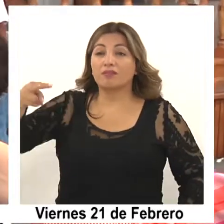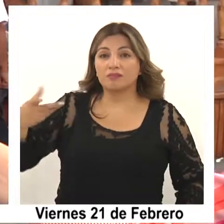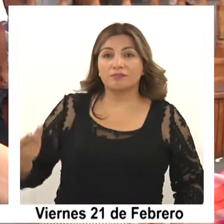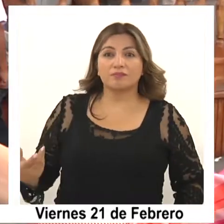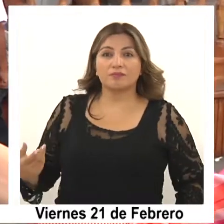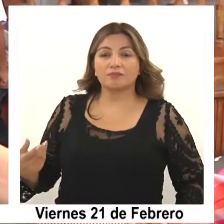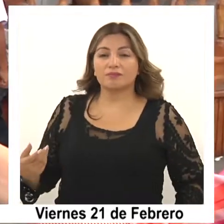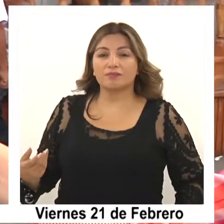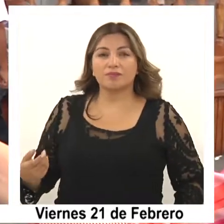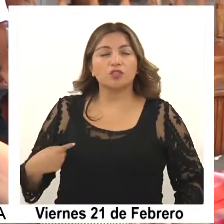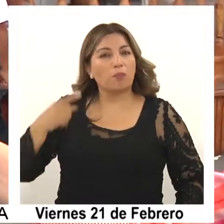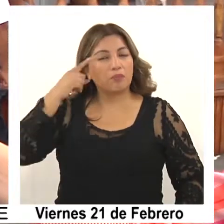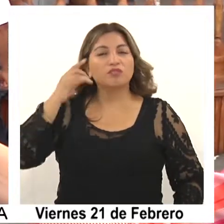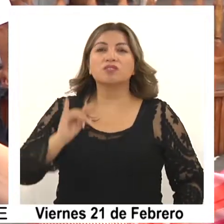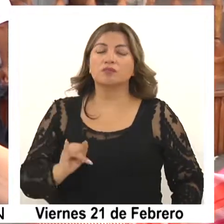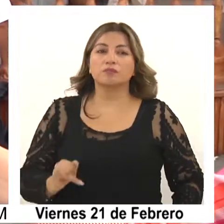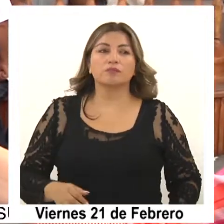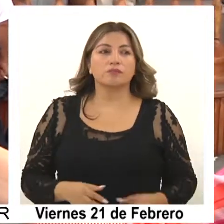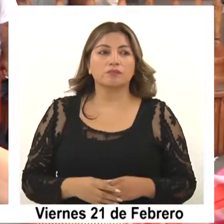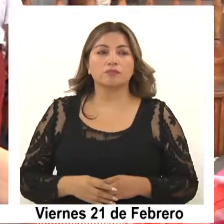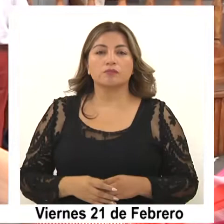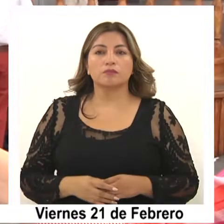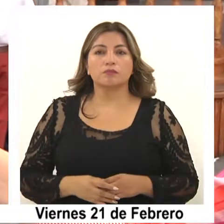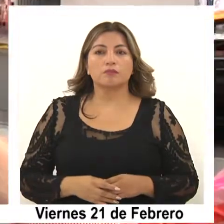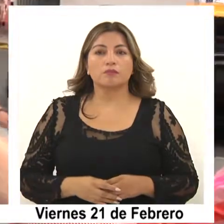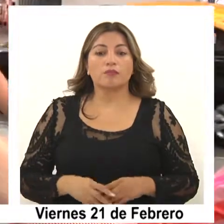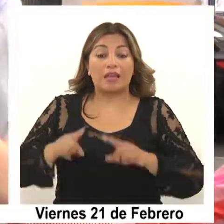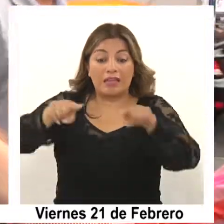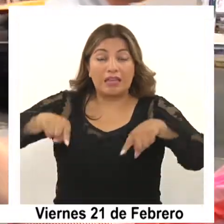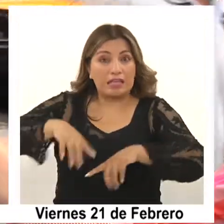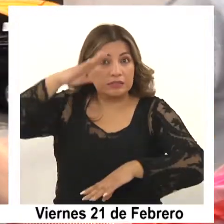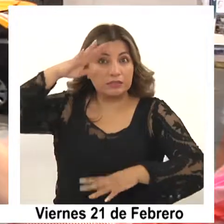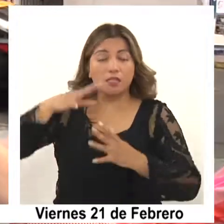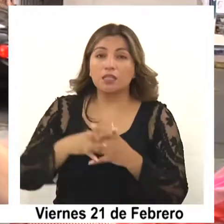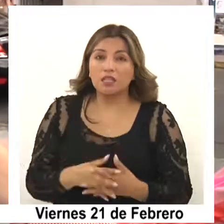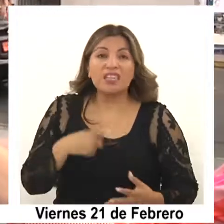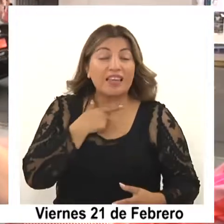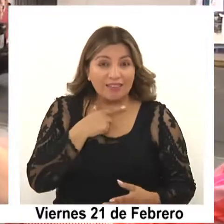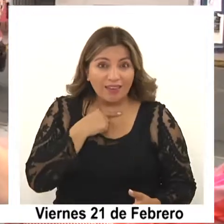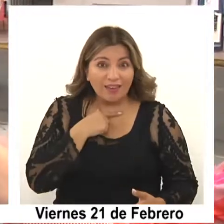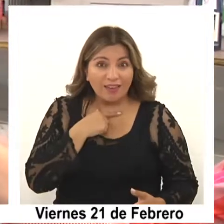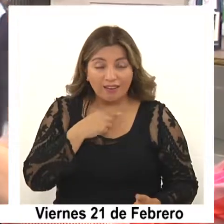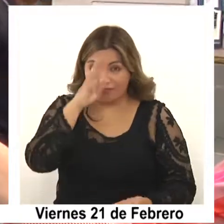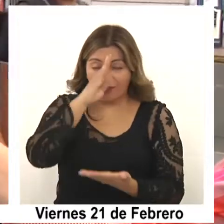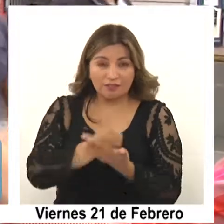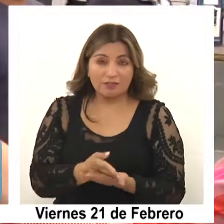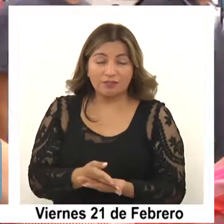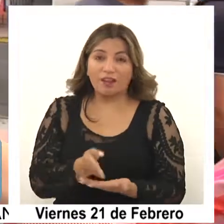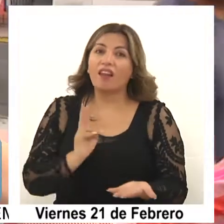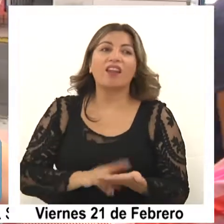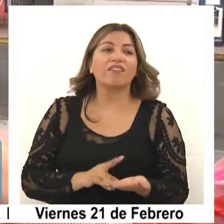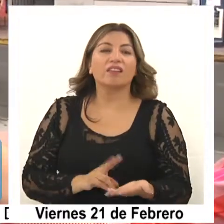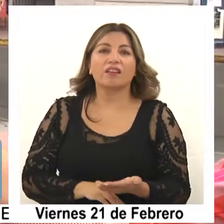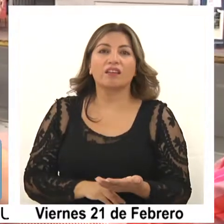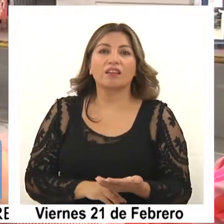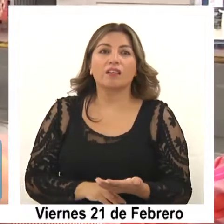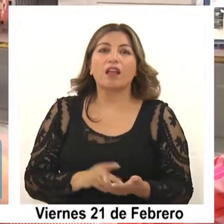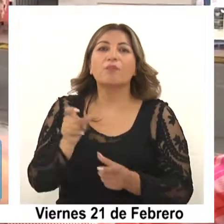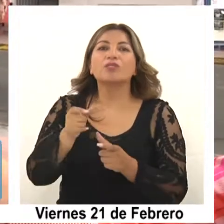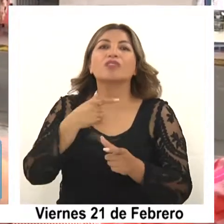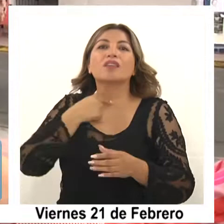ellos, encuentro que sí. No es porque ellos quisieran ponerlo. Es porque la verdad que